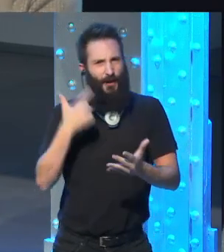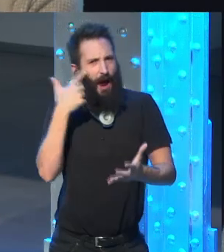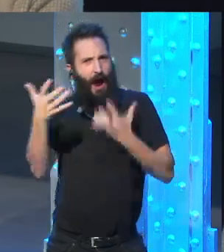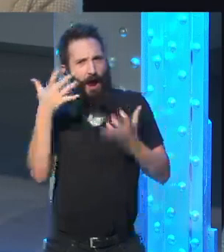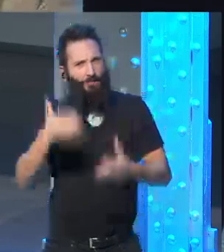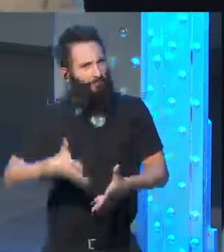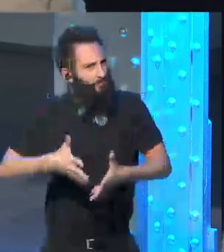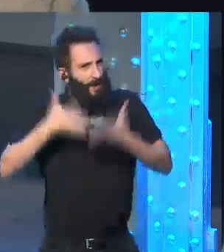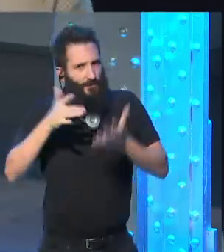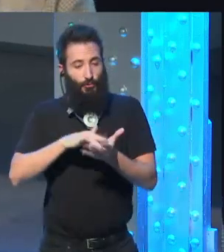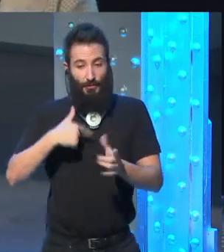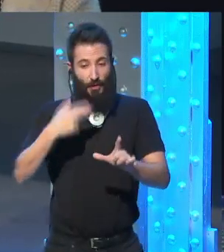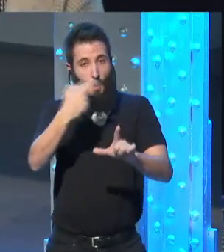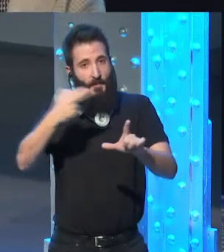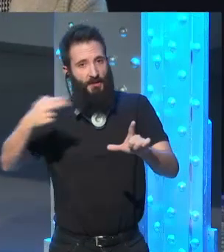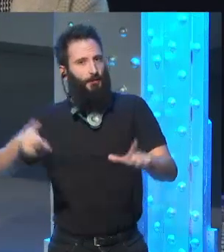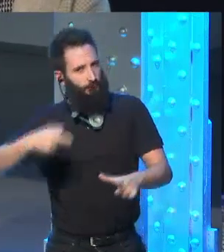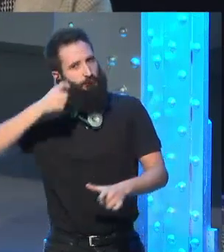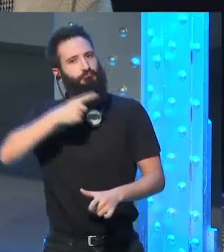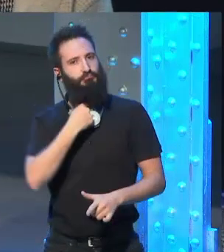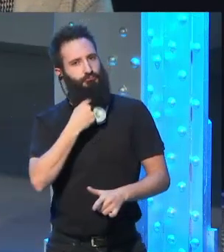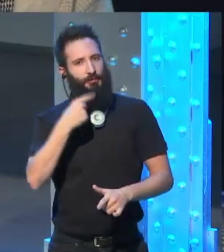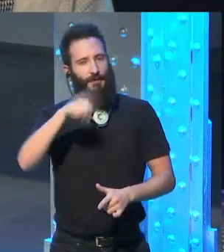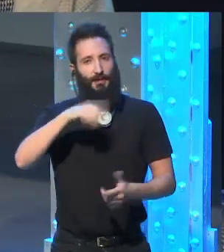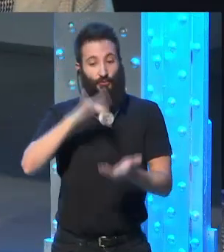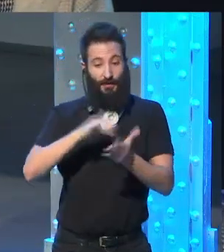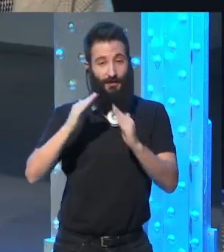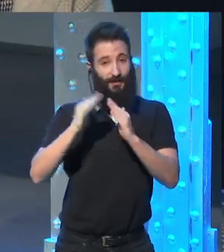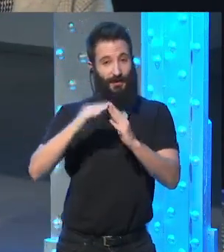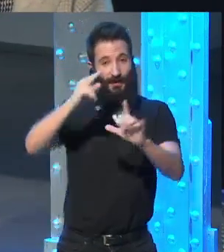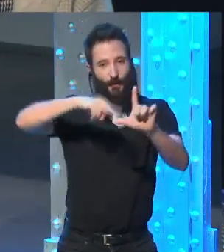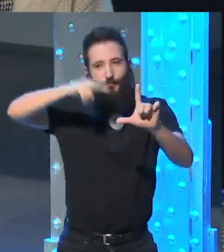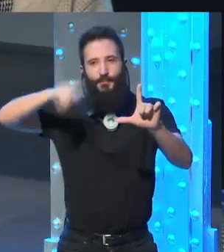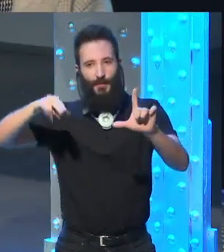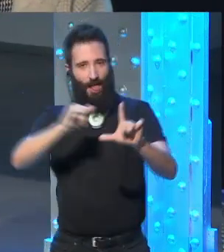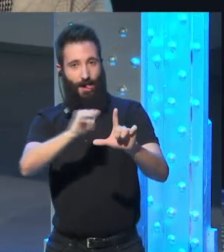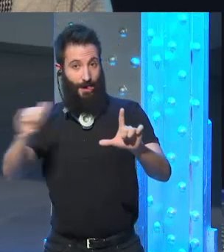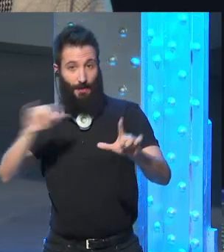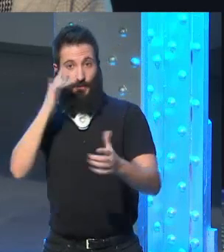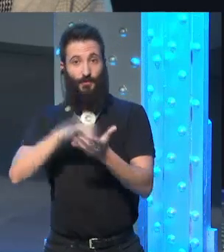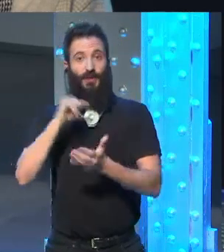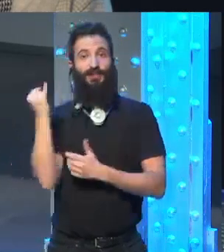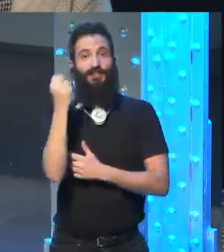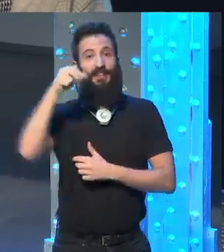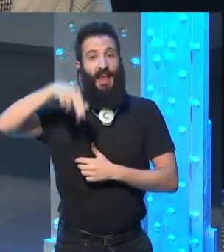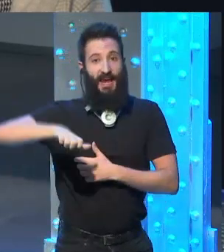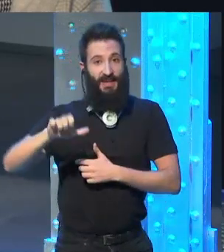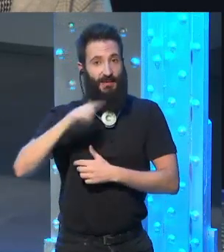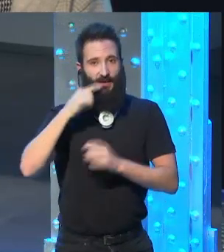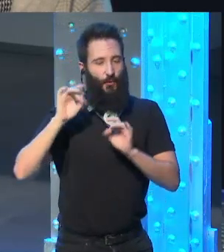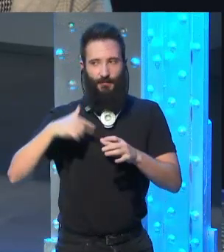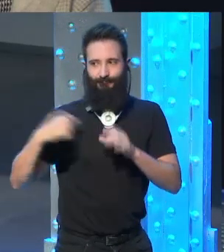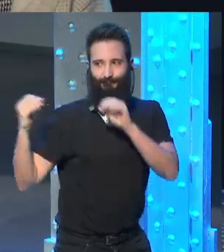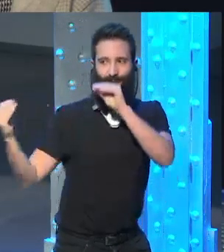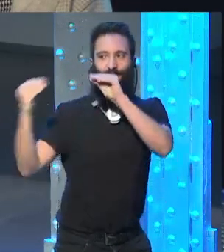encanta, de hecho me gusta pintar, tengo mis óleos y mis acrílicos en casa. Y como decía Jane, yo comparto su idea. Yo creo que el